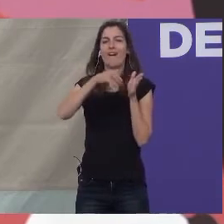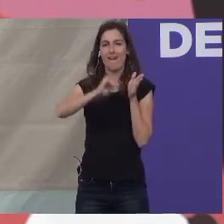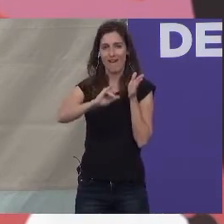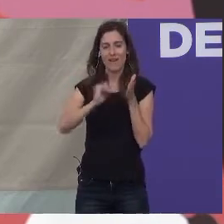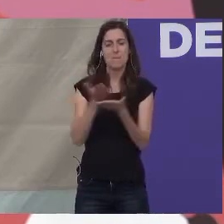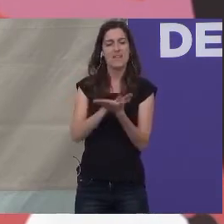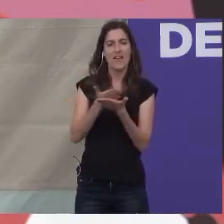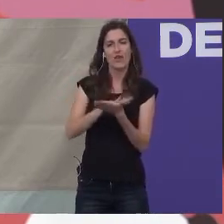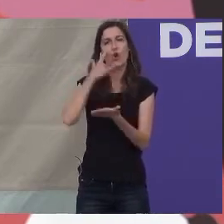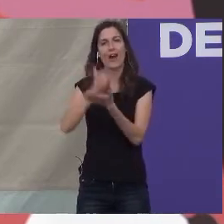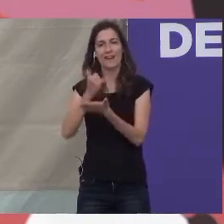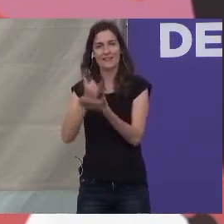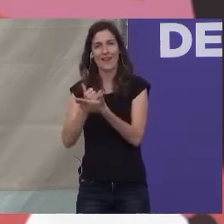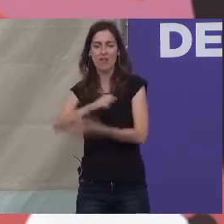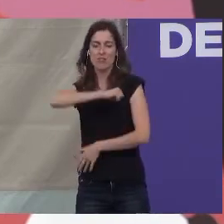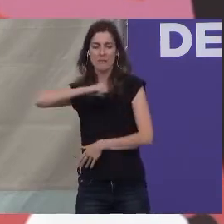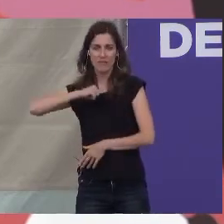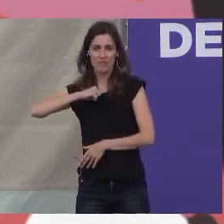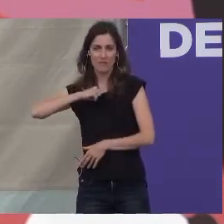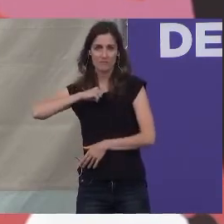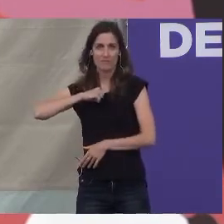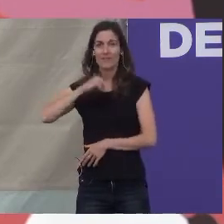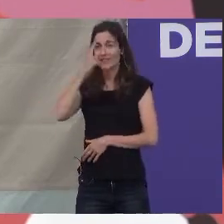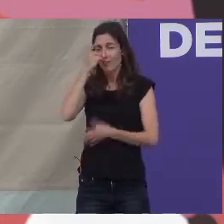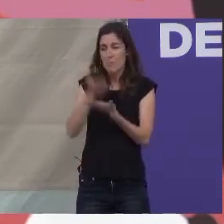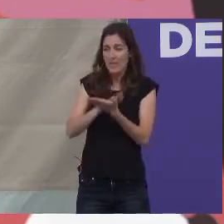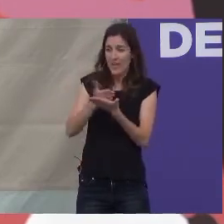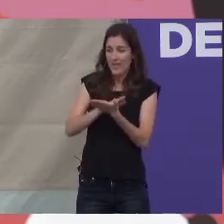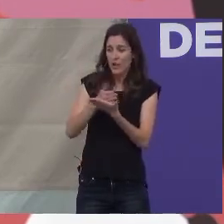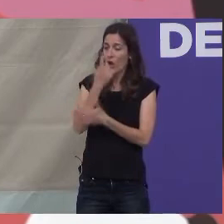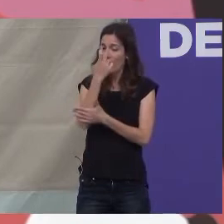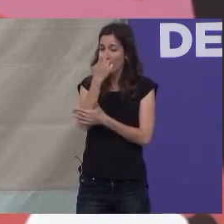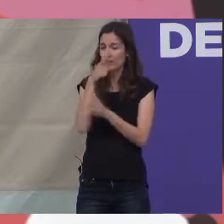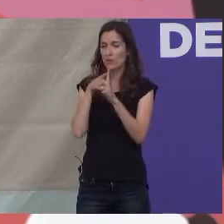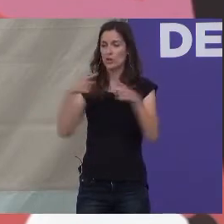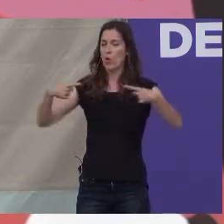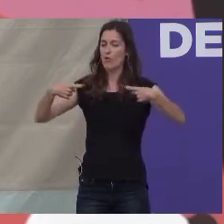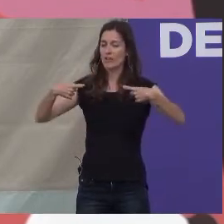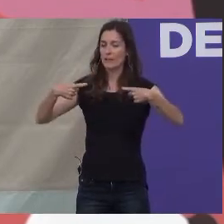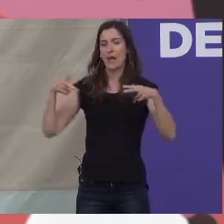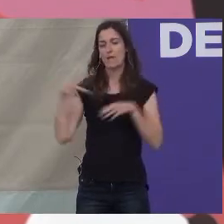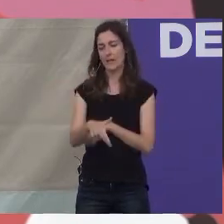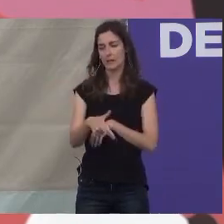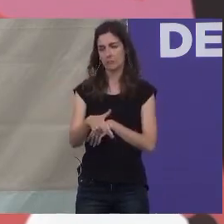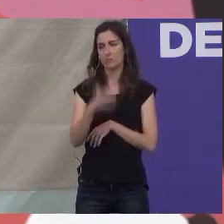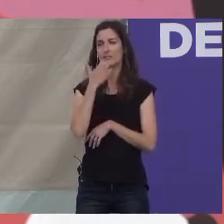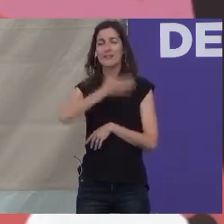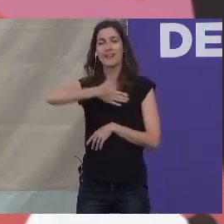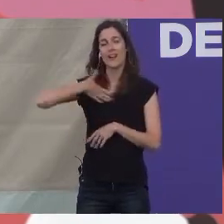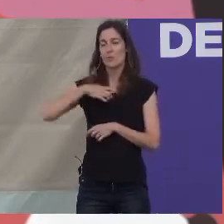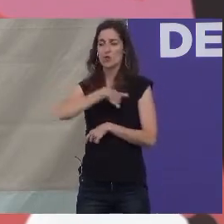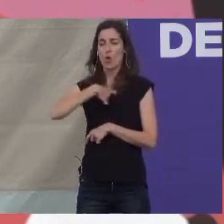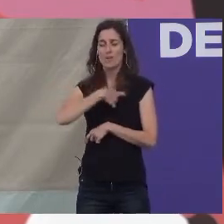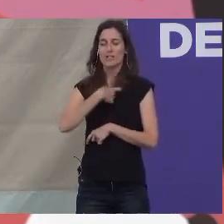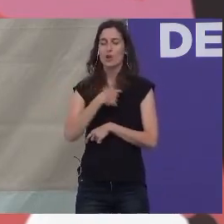mediación, garantías e independencia. Porque es necesaria la mediación para evitar conflictividad. No, si queremos que la comisión sea